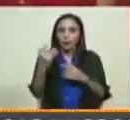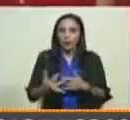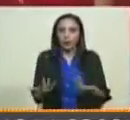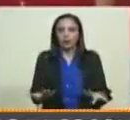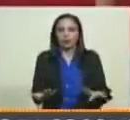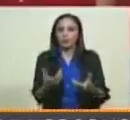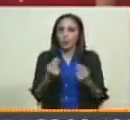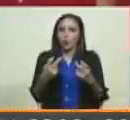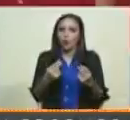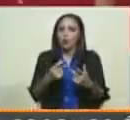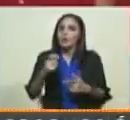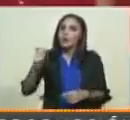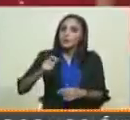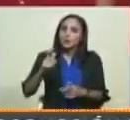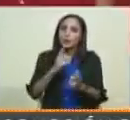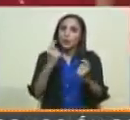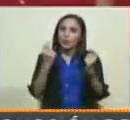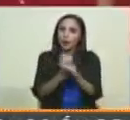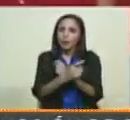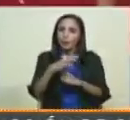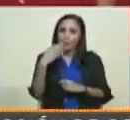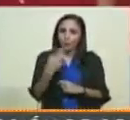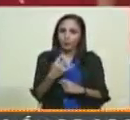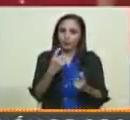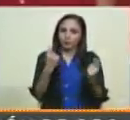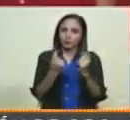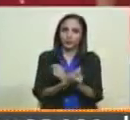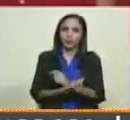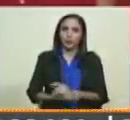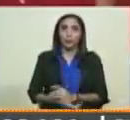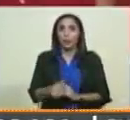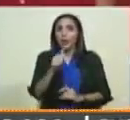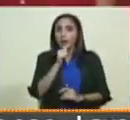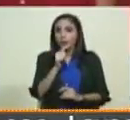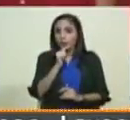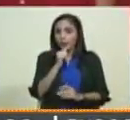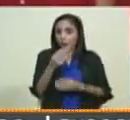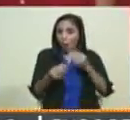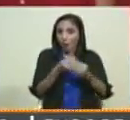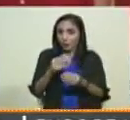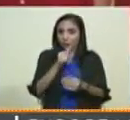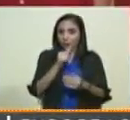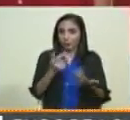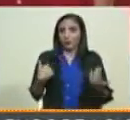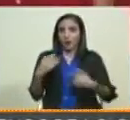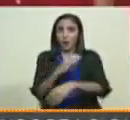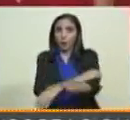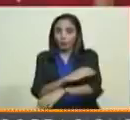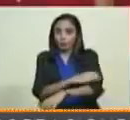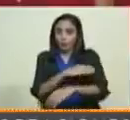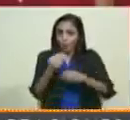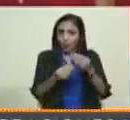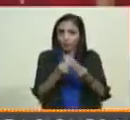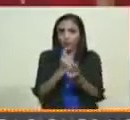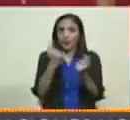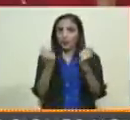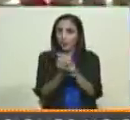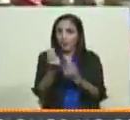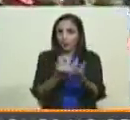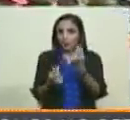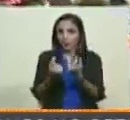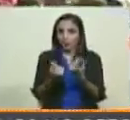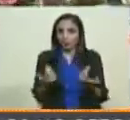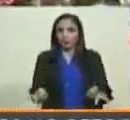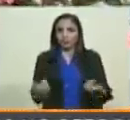Necesitamos un gran cambio económico. ¿Y quién va a hacer ese cambio económico? ¿La oposición?